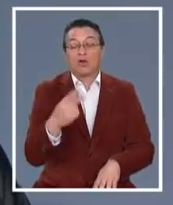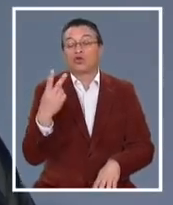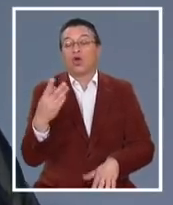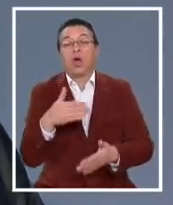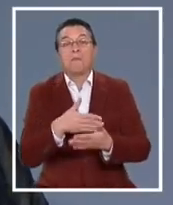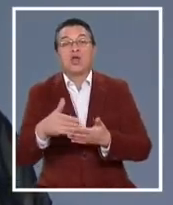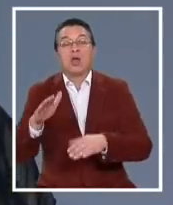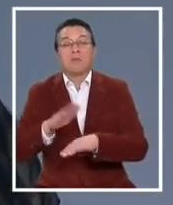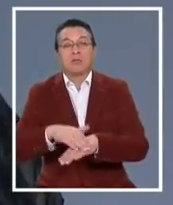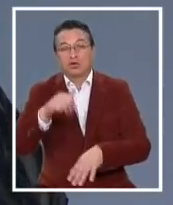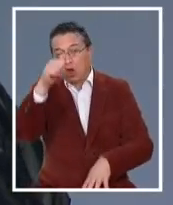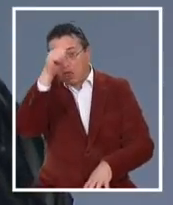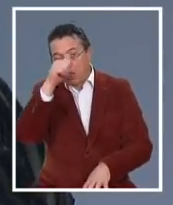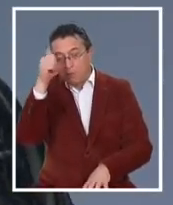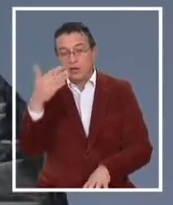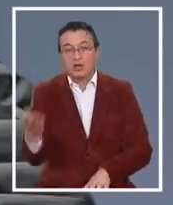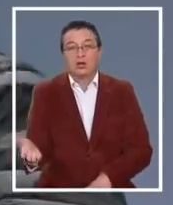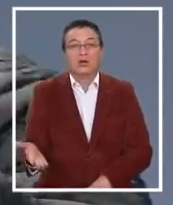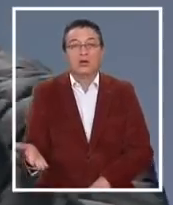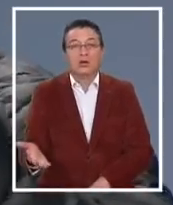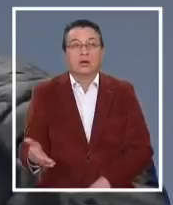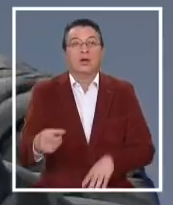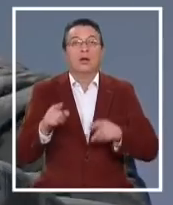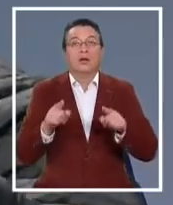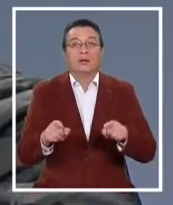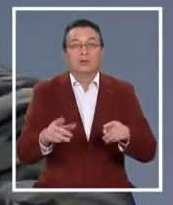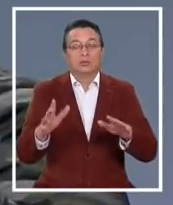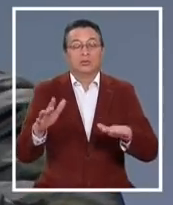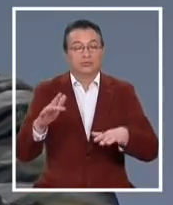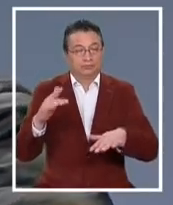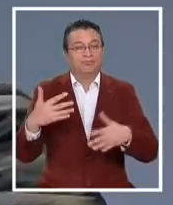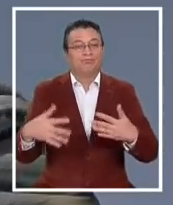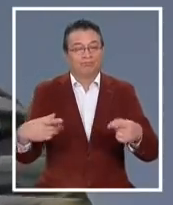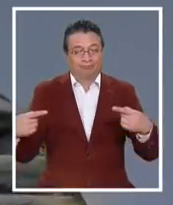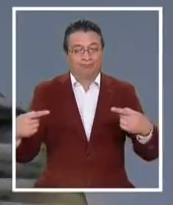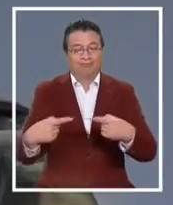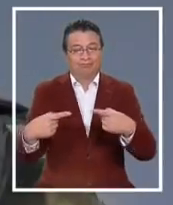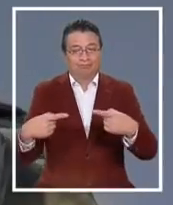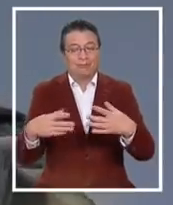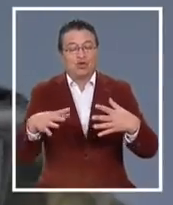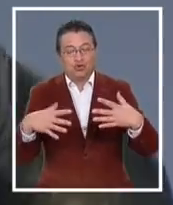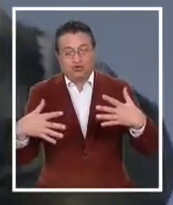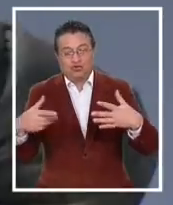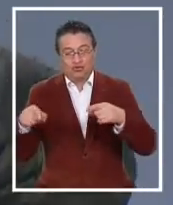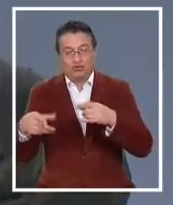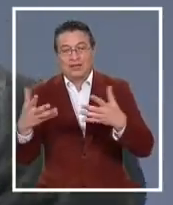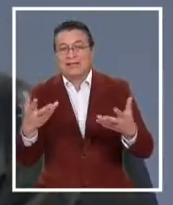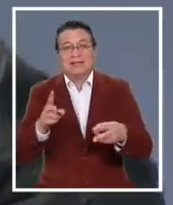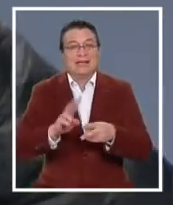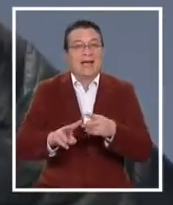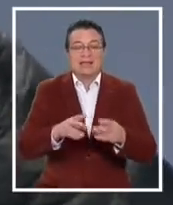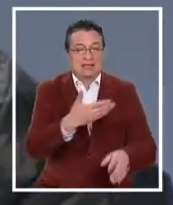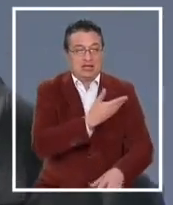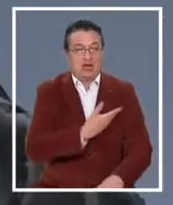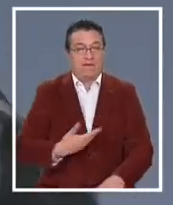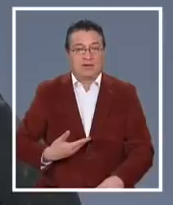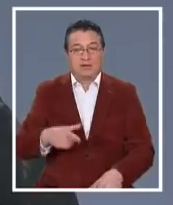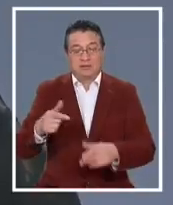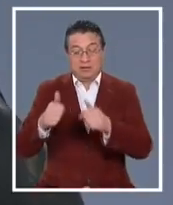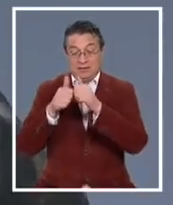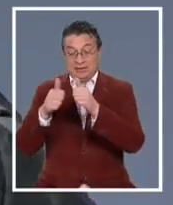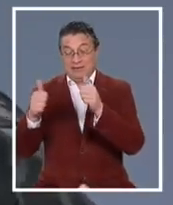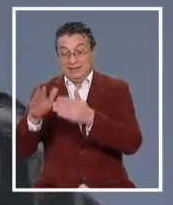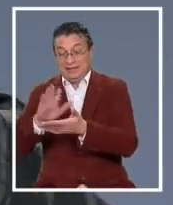de permisos el domingo. Entonces yo creo que hay una tensión permanente en el gobierno entre, por así decirlo, la